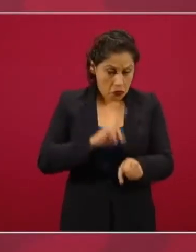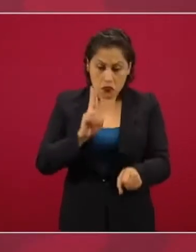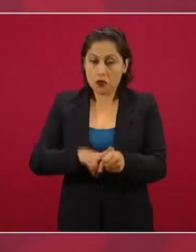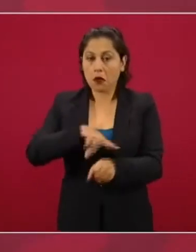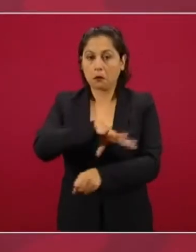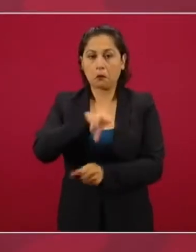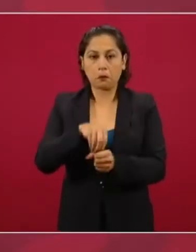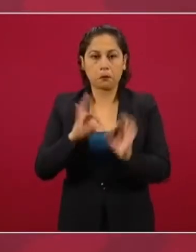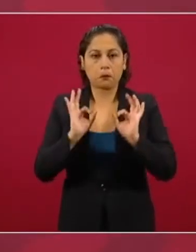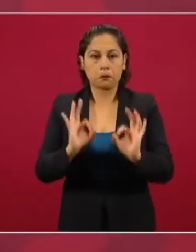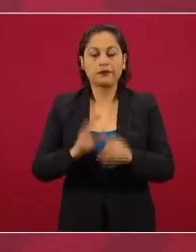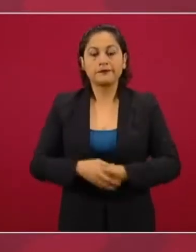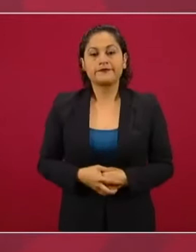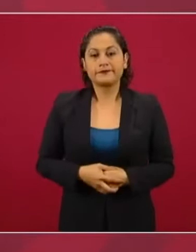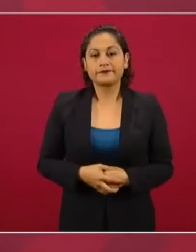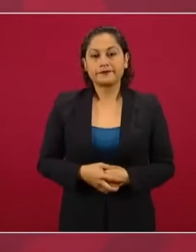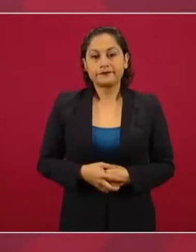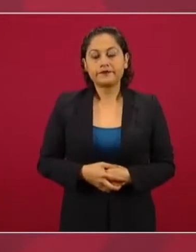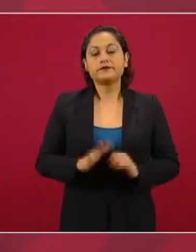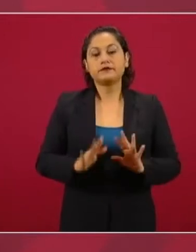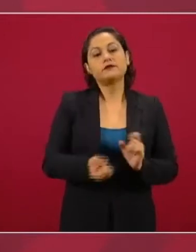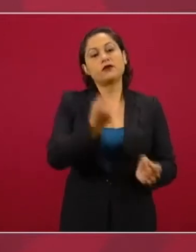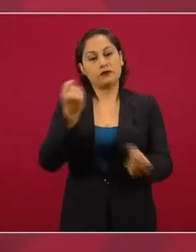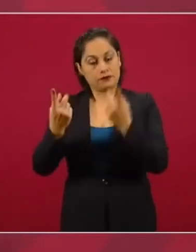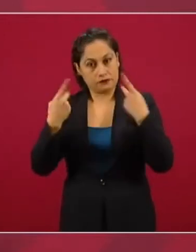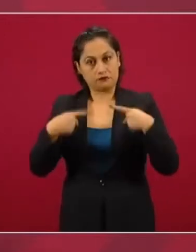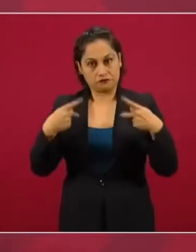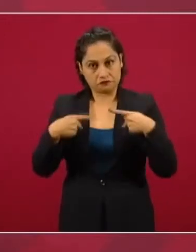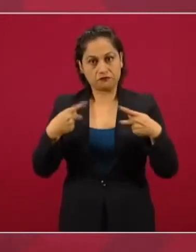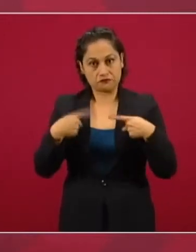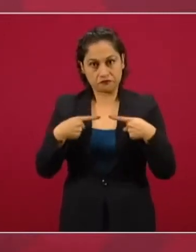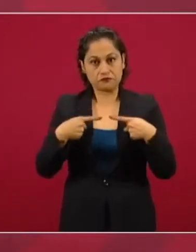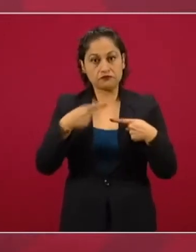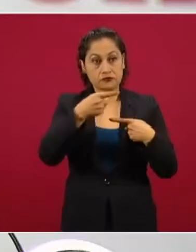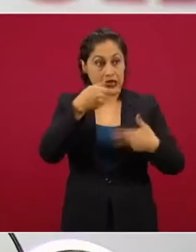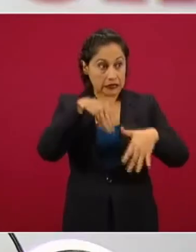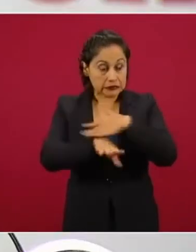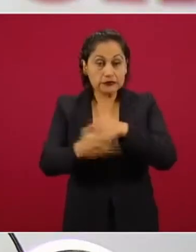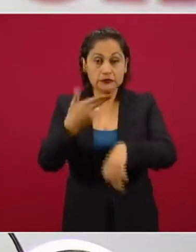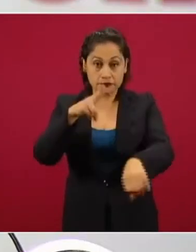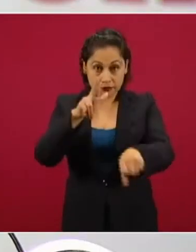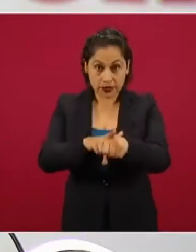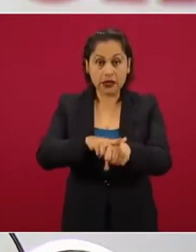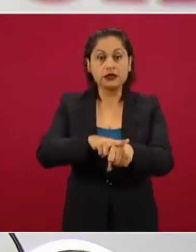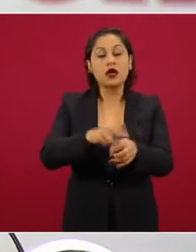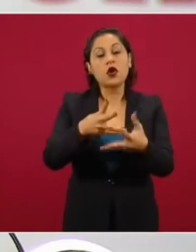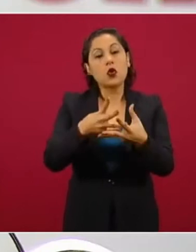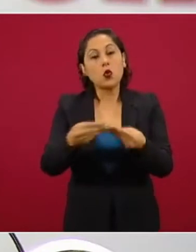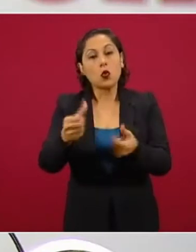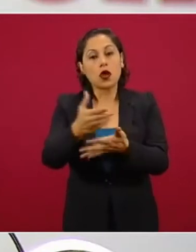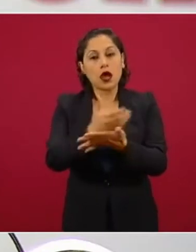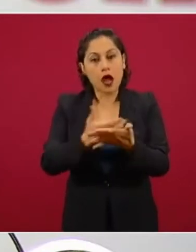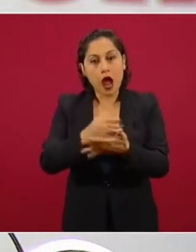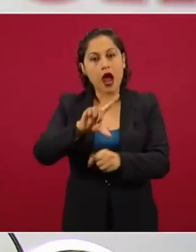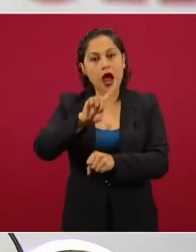completo. Algunas, en un porcentaje también de quienes estuvieron hospitalizados, requieren una prolongada